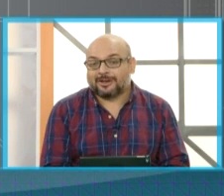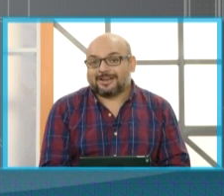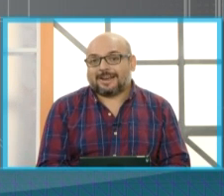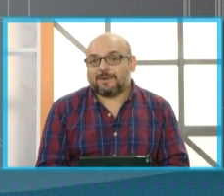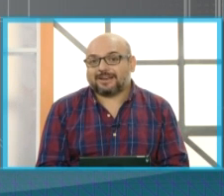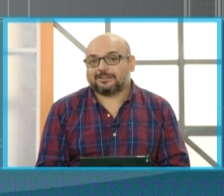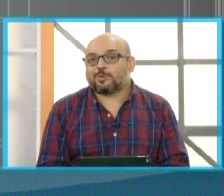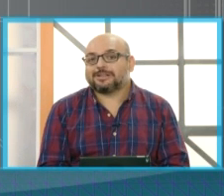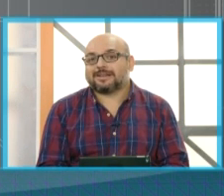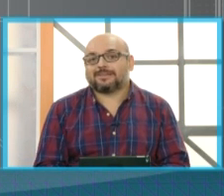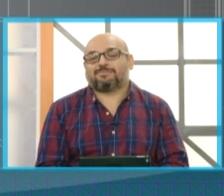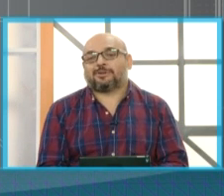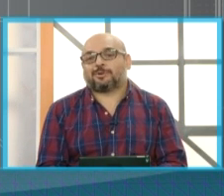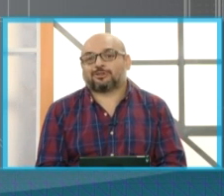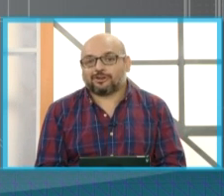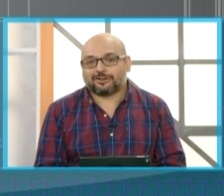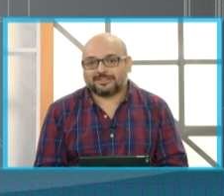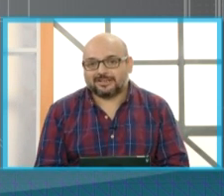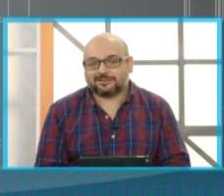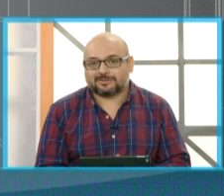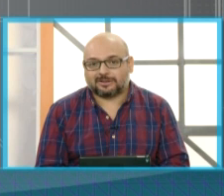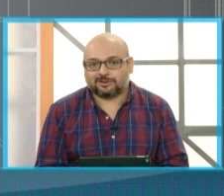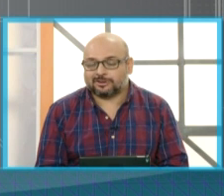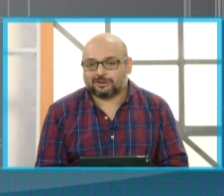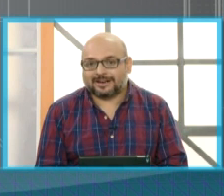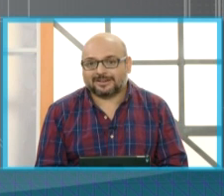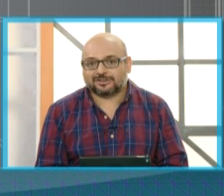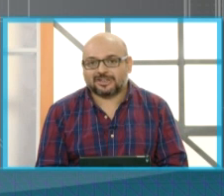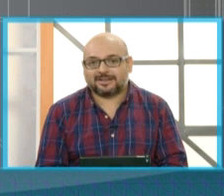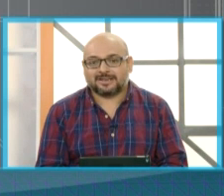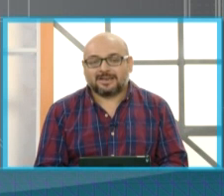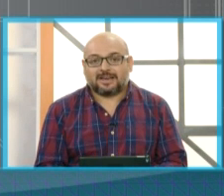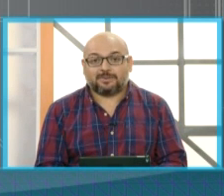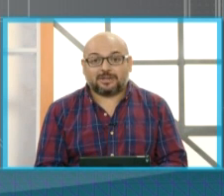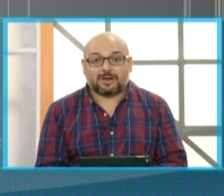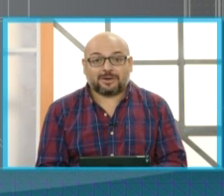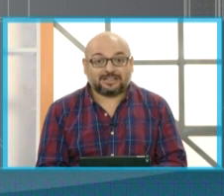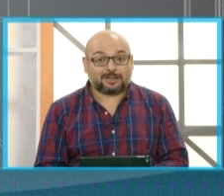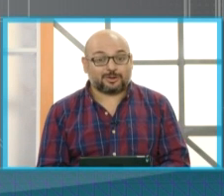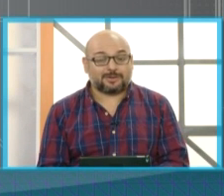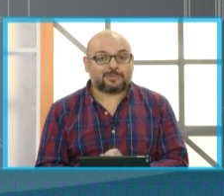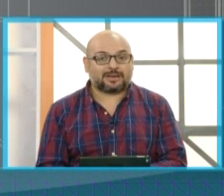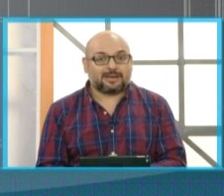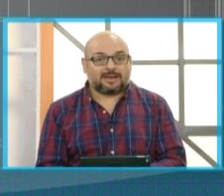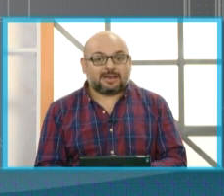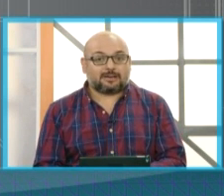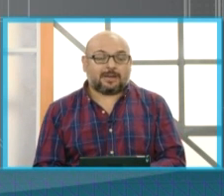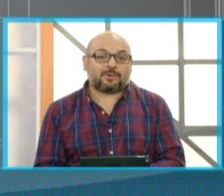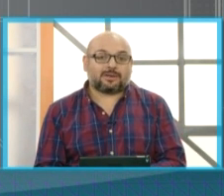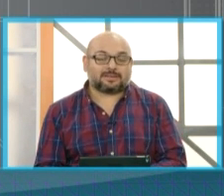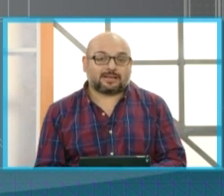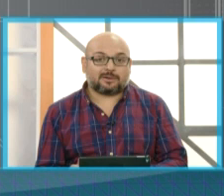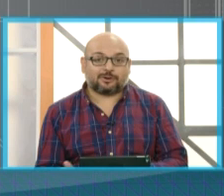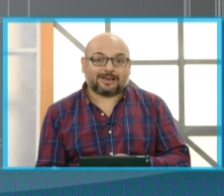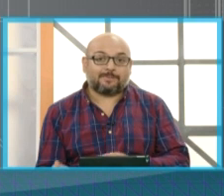fracturó. La imagen dio vuelta, pero por todos los noticieros, en todas las redes sociales. El video es bastante duro de ver porque él, después